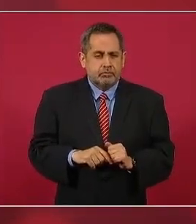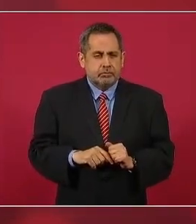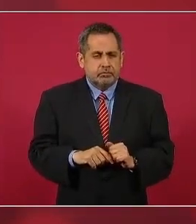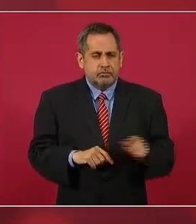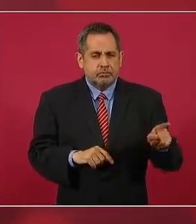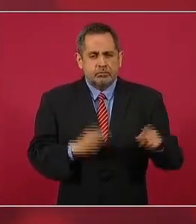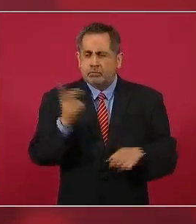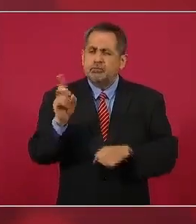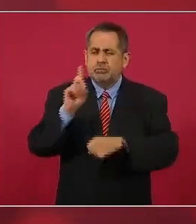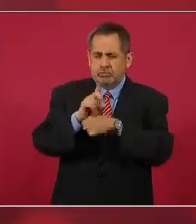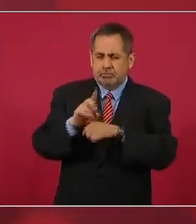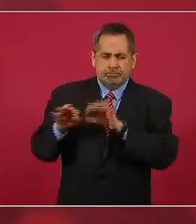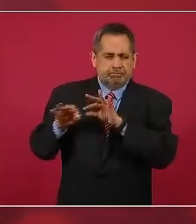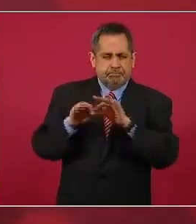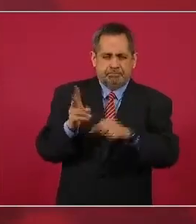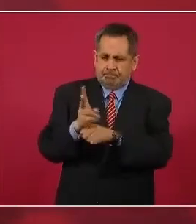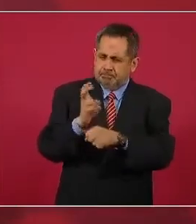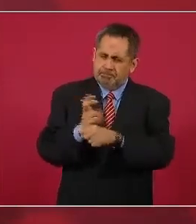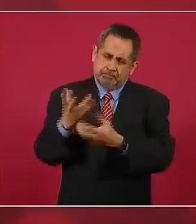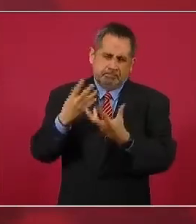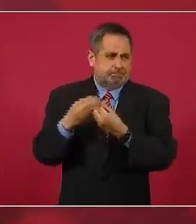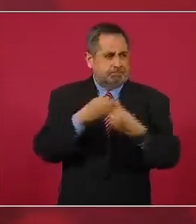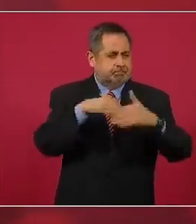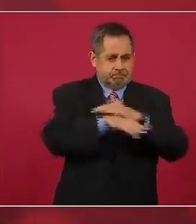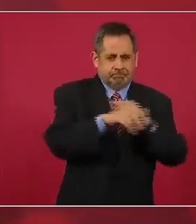algún día les voy a invitar, bueno,